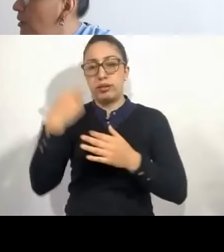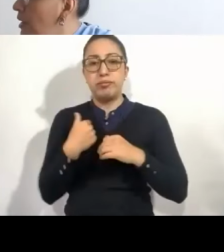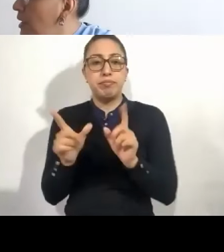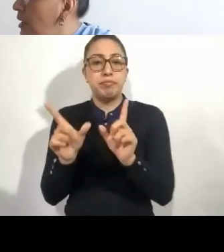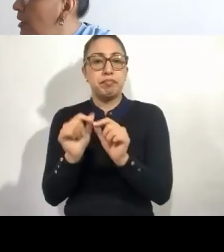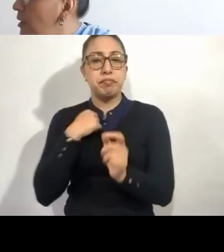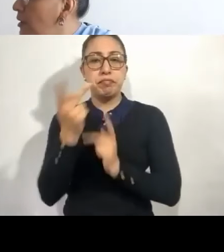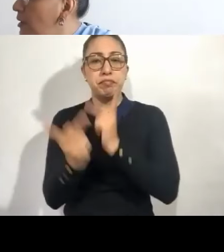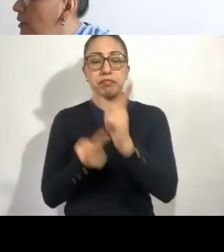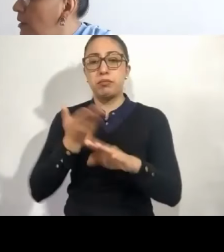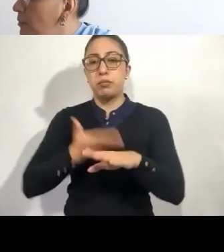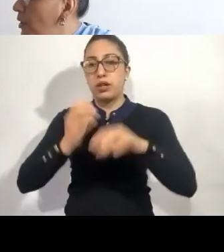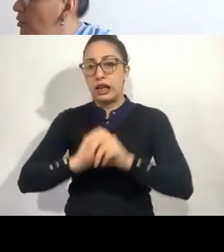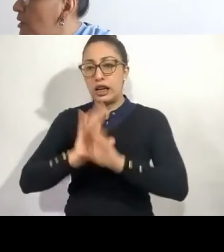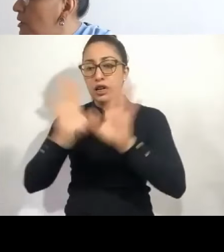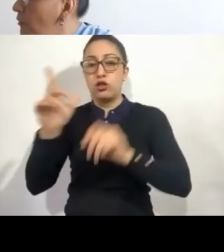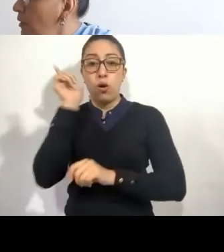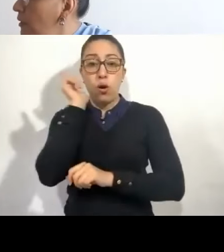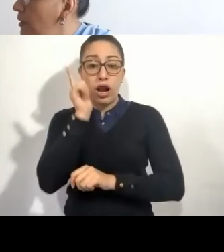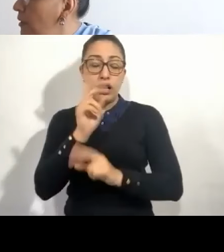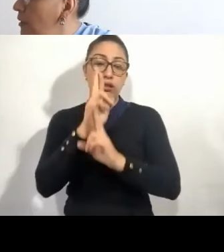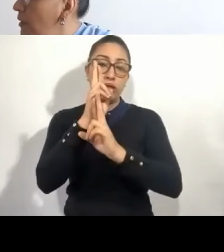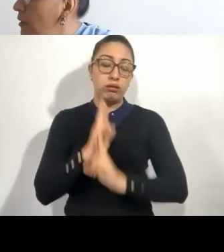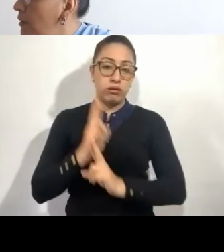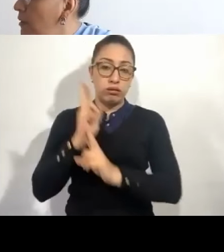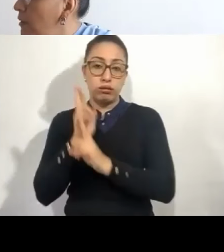cuestionamientos, ojalá se respondan. El día